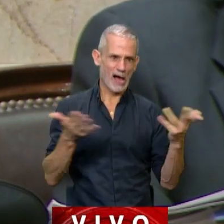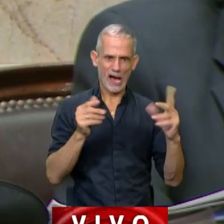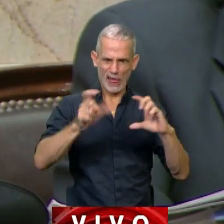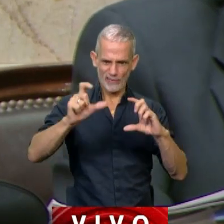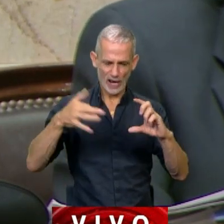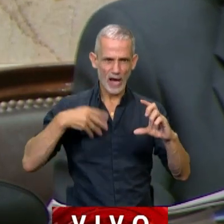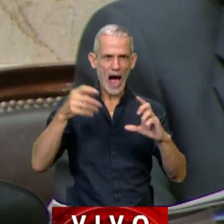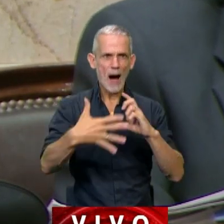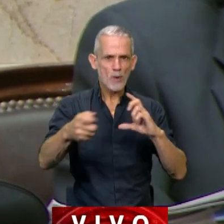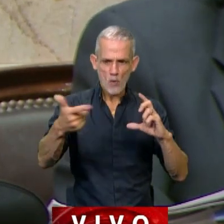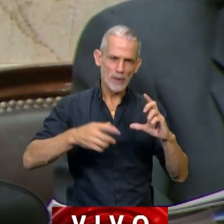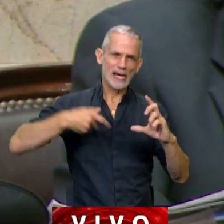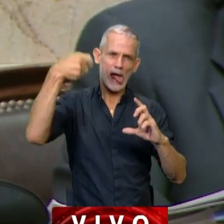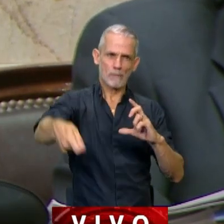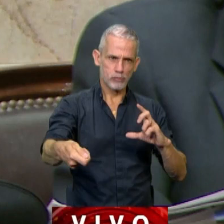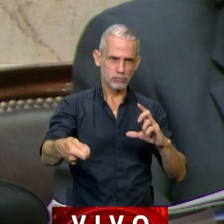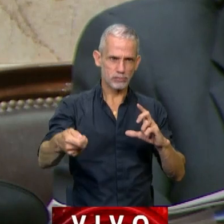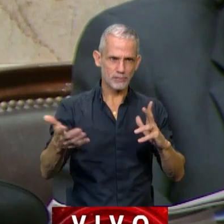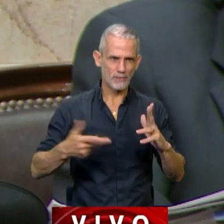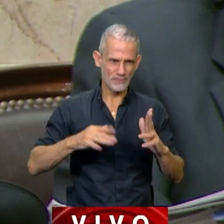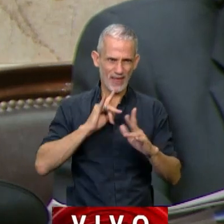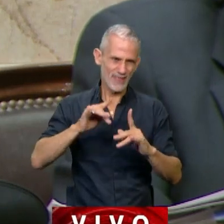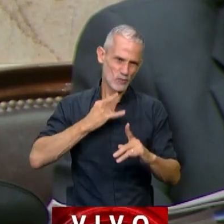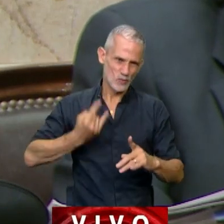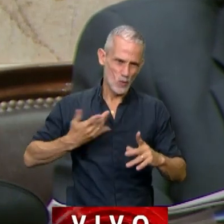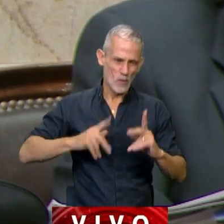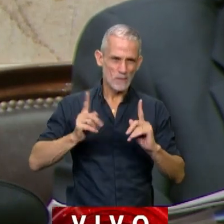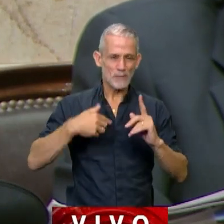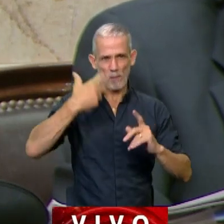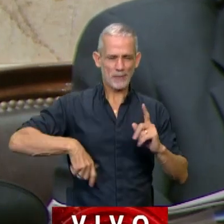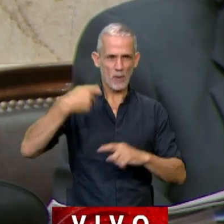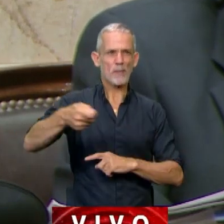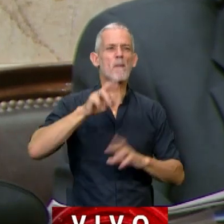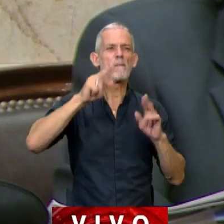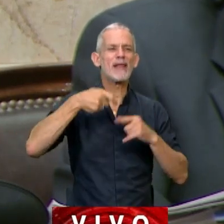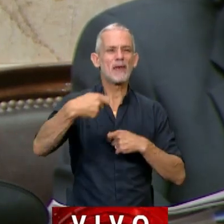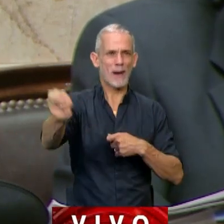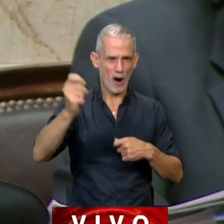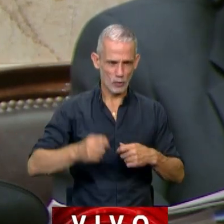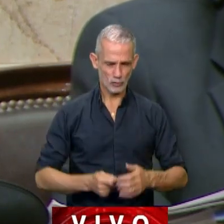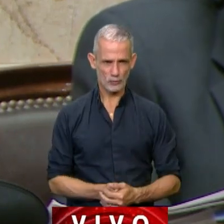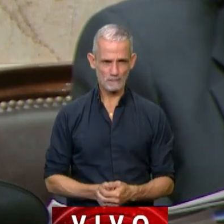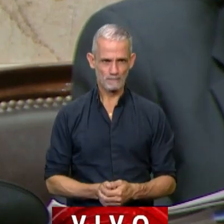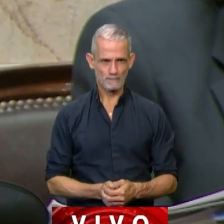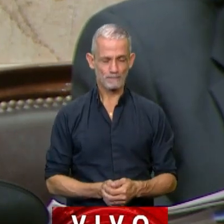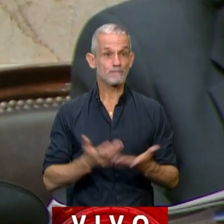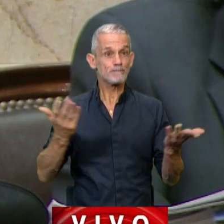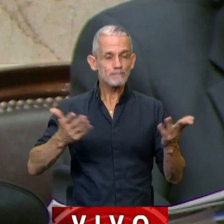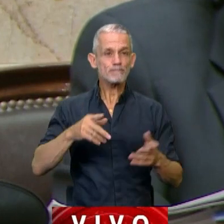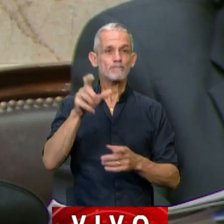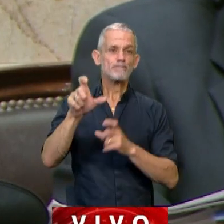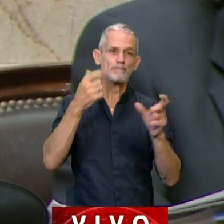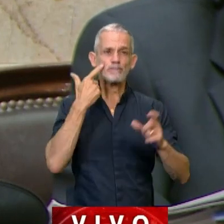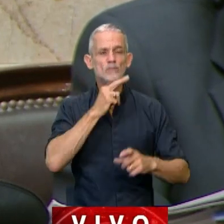necesitar acceder o a una moratoria a esto que queríamos que sea ley que es el plan de pago de deuda previsional los